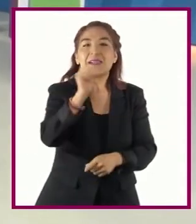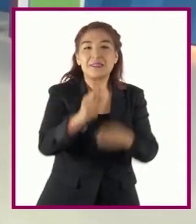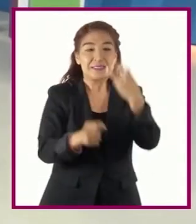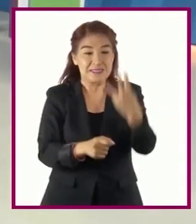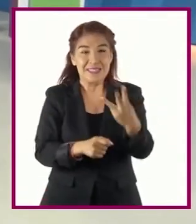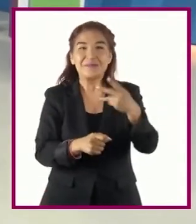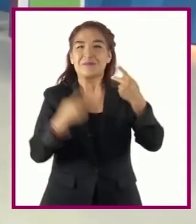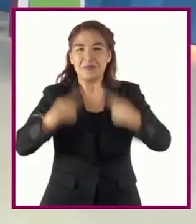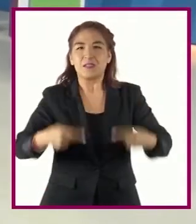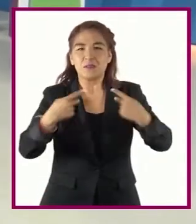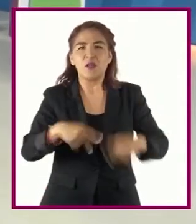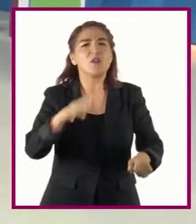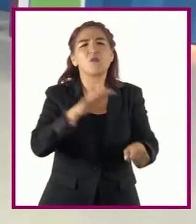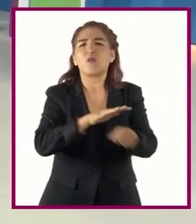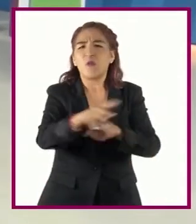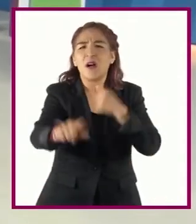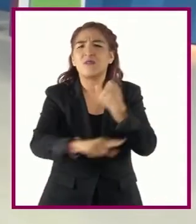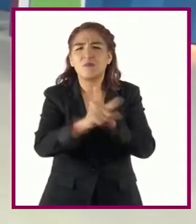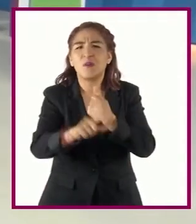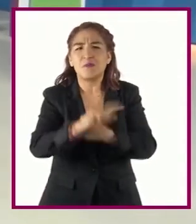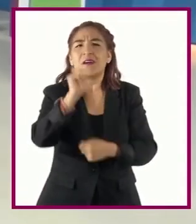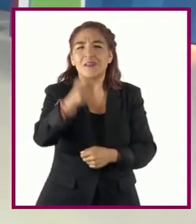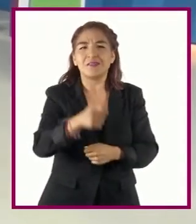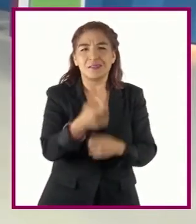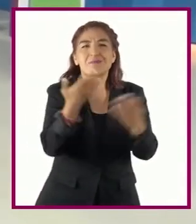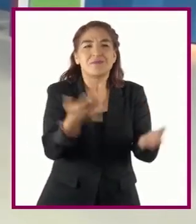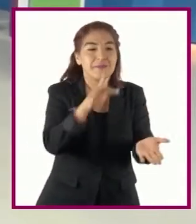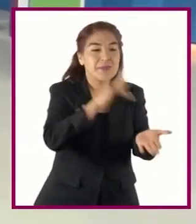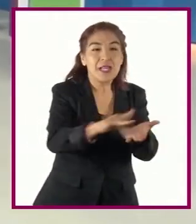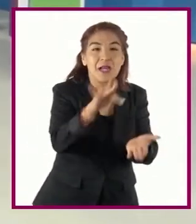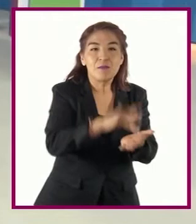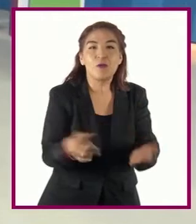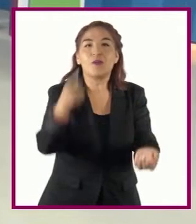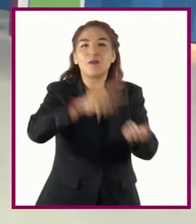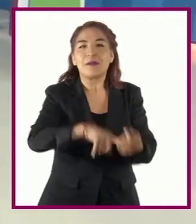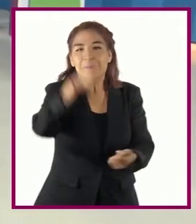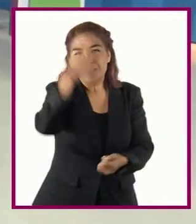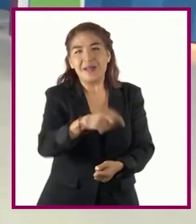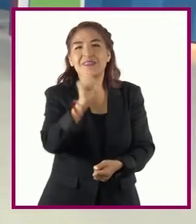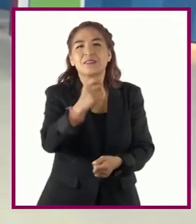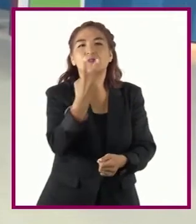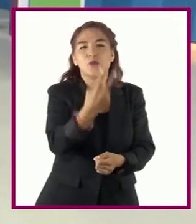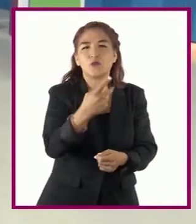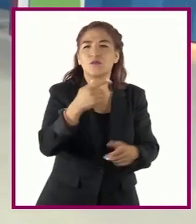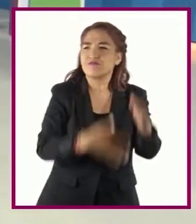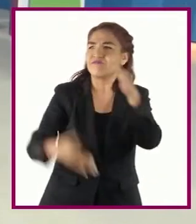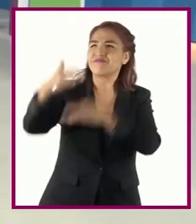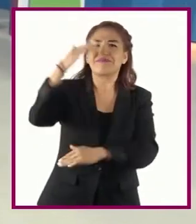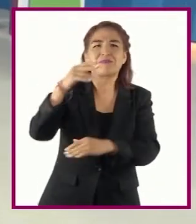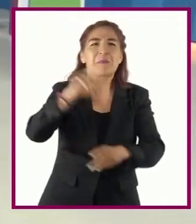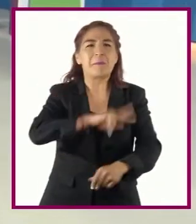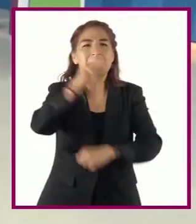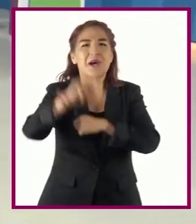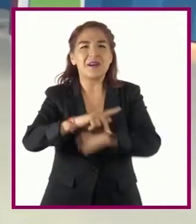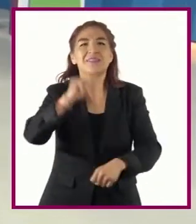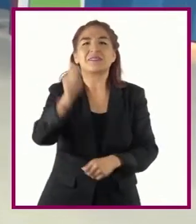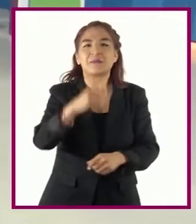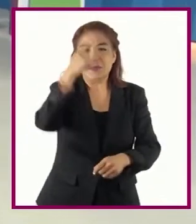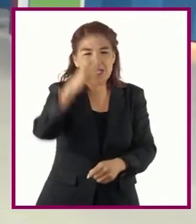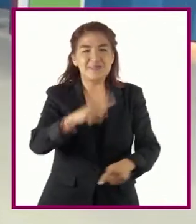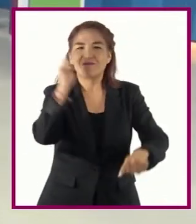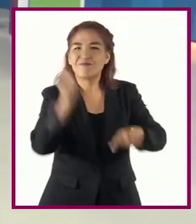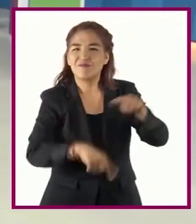casos, el problema de fondo era el apoyo que podrían recibir por parte de las dos superpotencias que luchaban por implementar